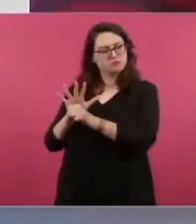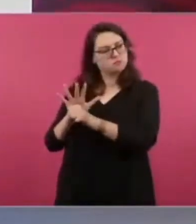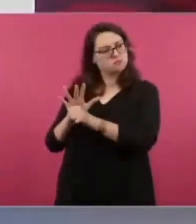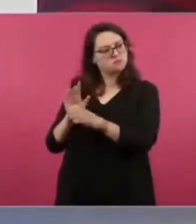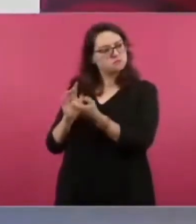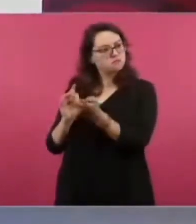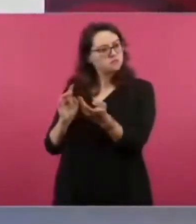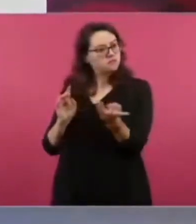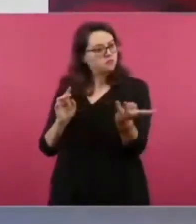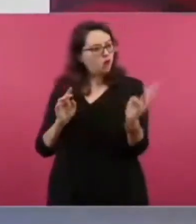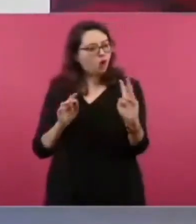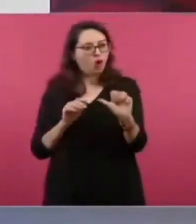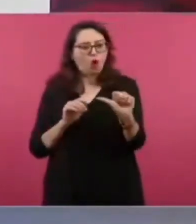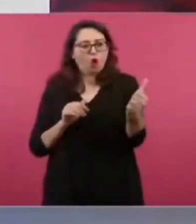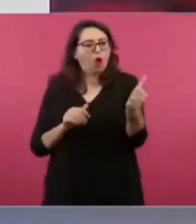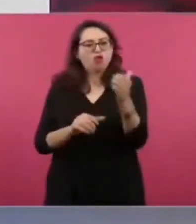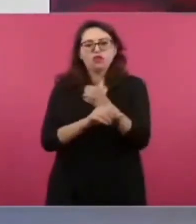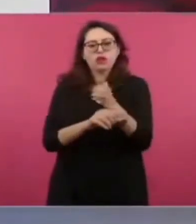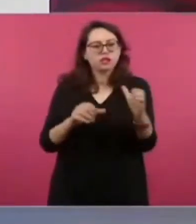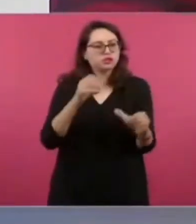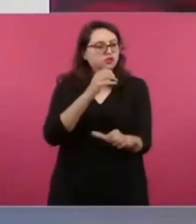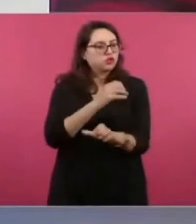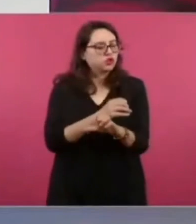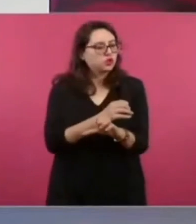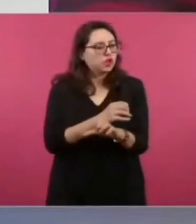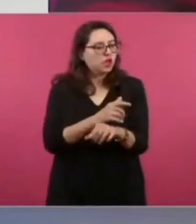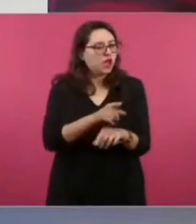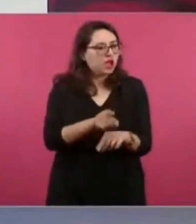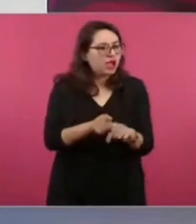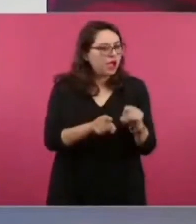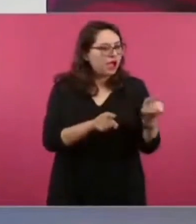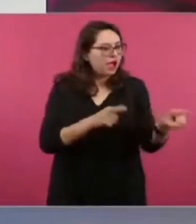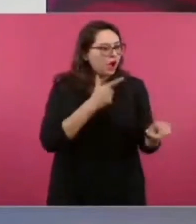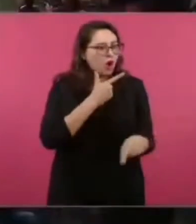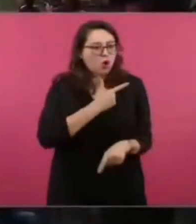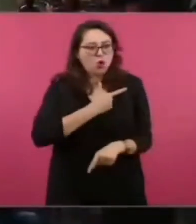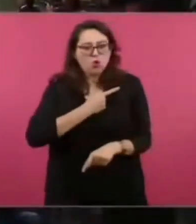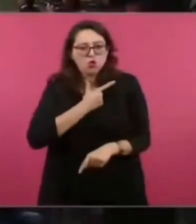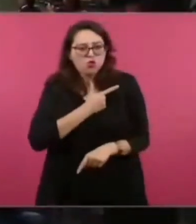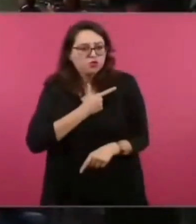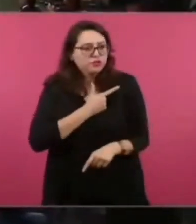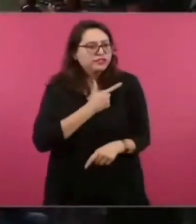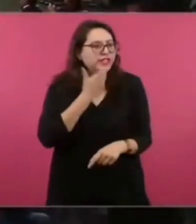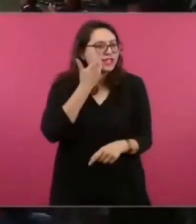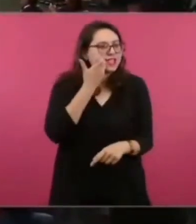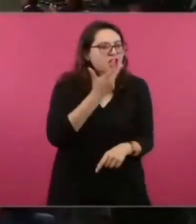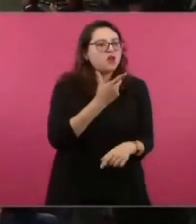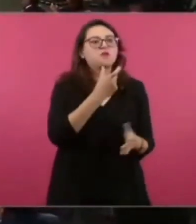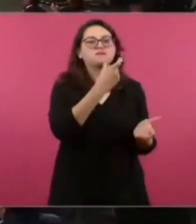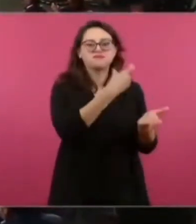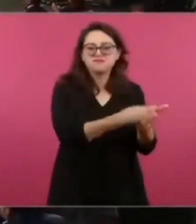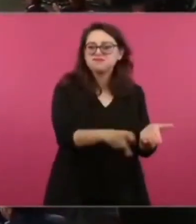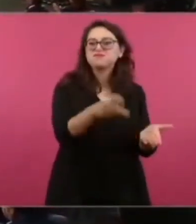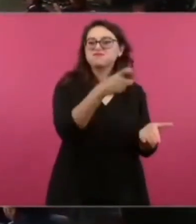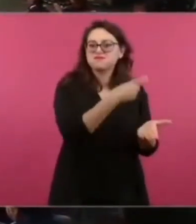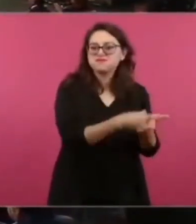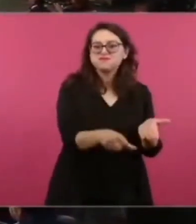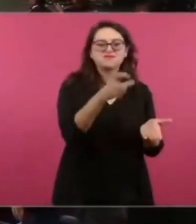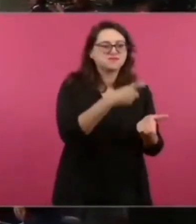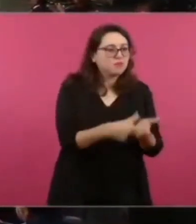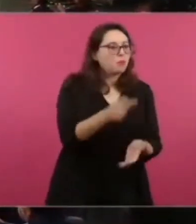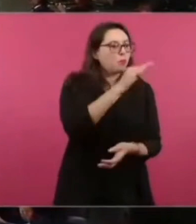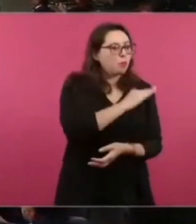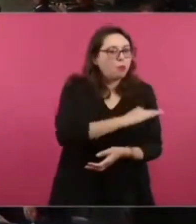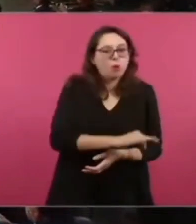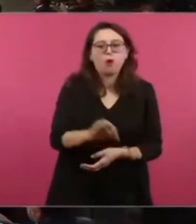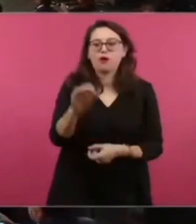colosales. Y la industria, la agricultura, el comercio, todo